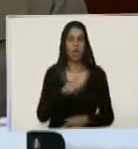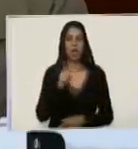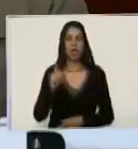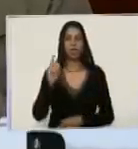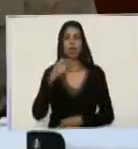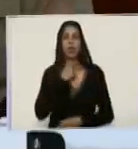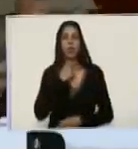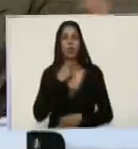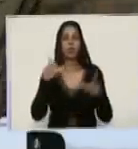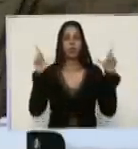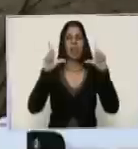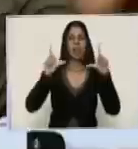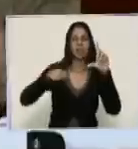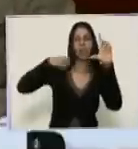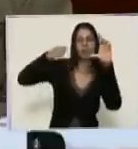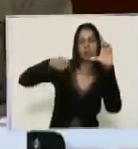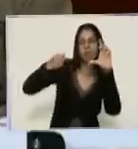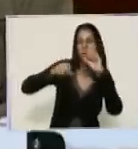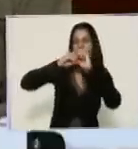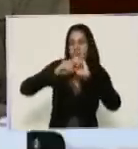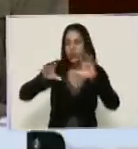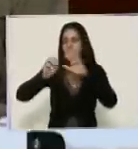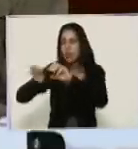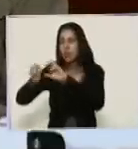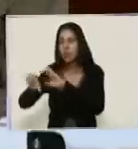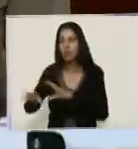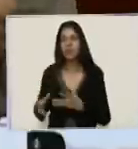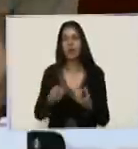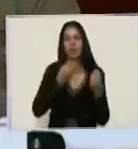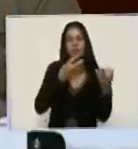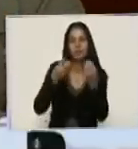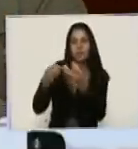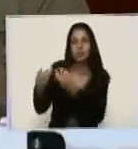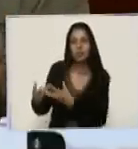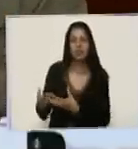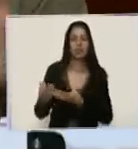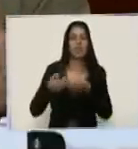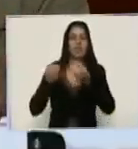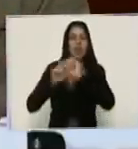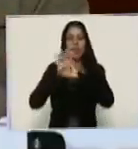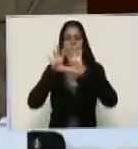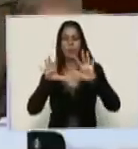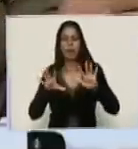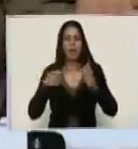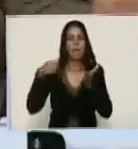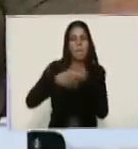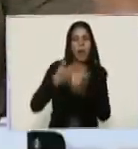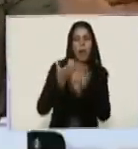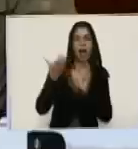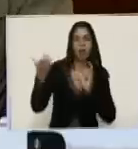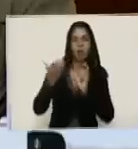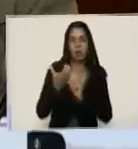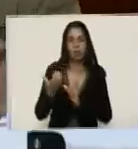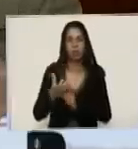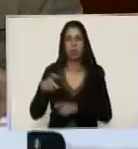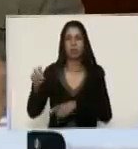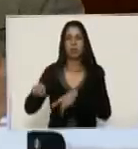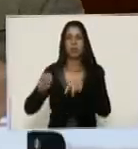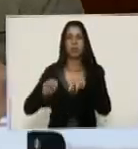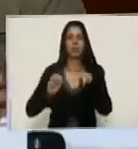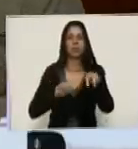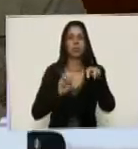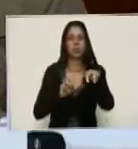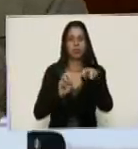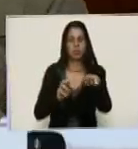mediático. La cifra es un elemento, pero es el escándalo mediático, bien hecho. Bajan a la gente los autobuses, los ponen a caminar por la orilla y son